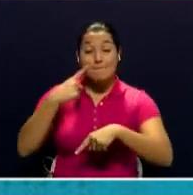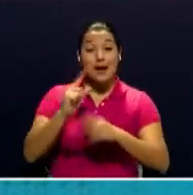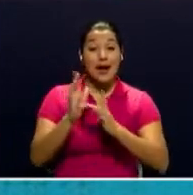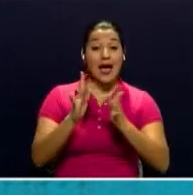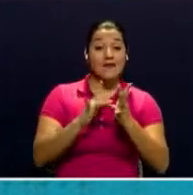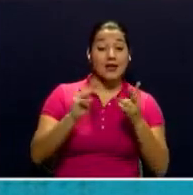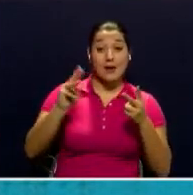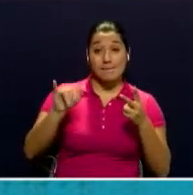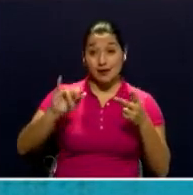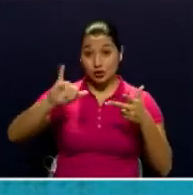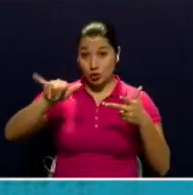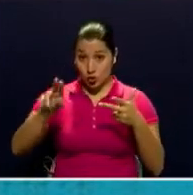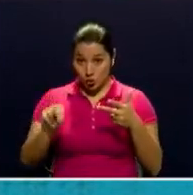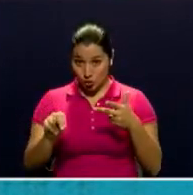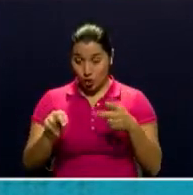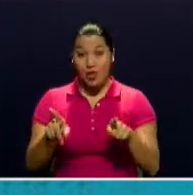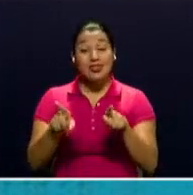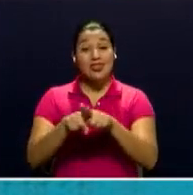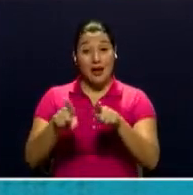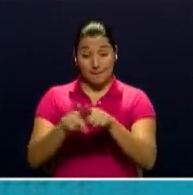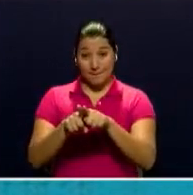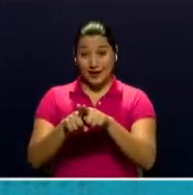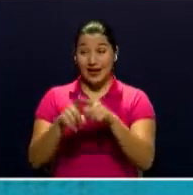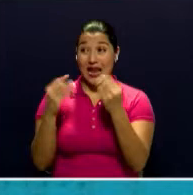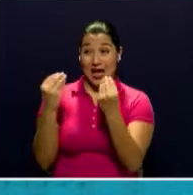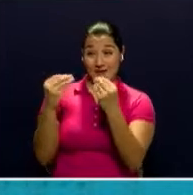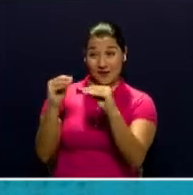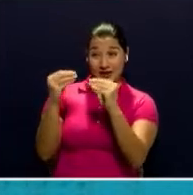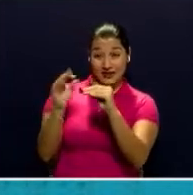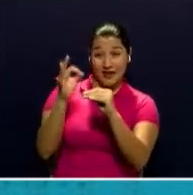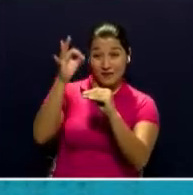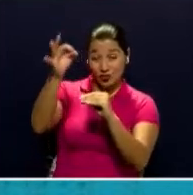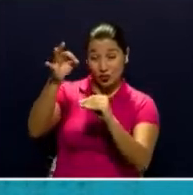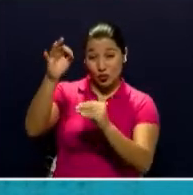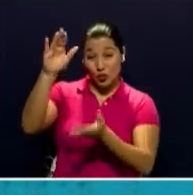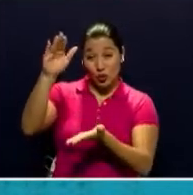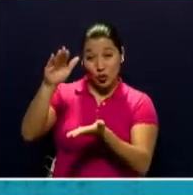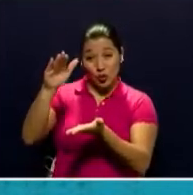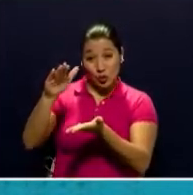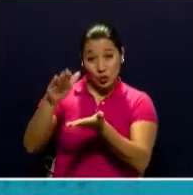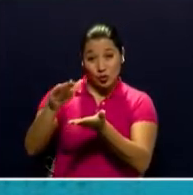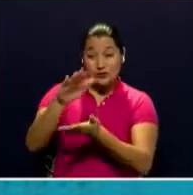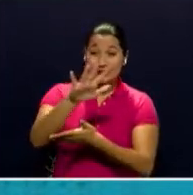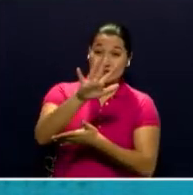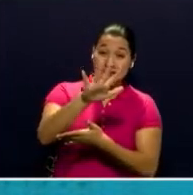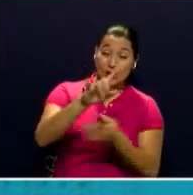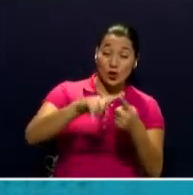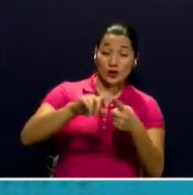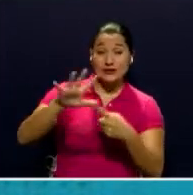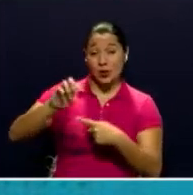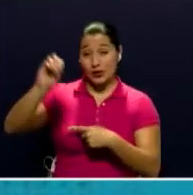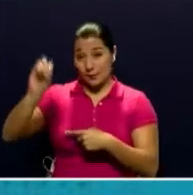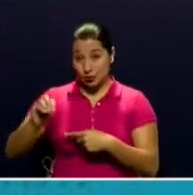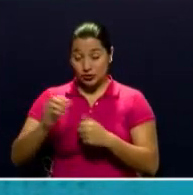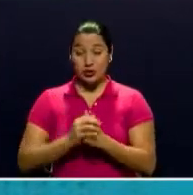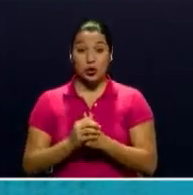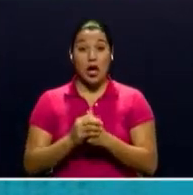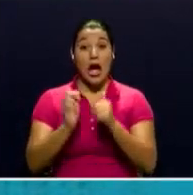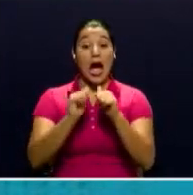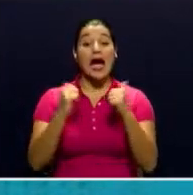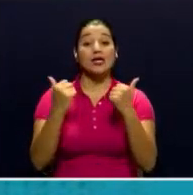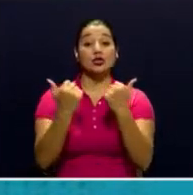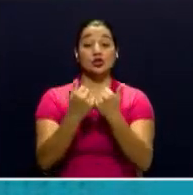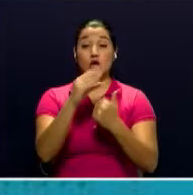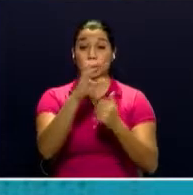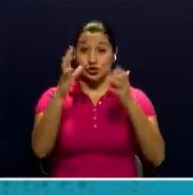junio. Asimismo, un descenso en las ventas futuras que oscila entre los 5 y un 50%. La Asociación Costarricense de